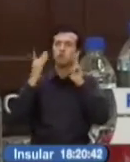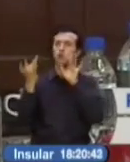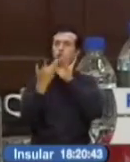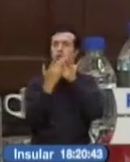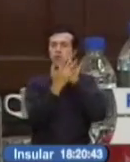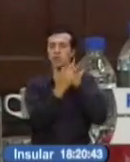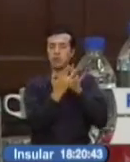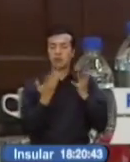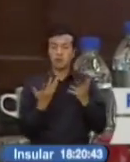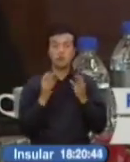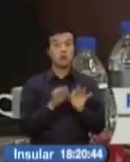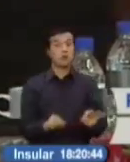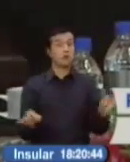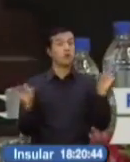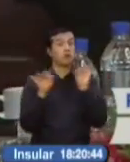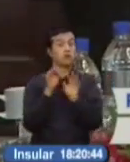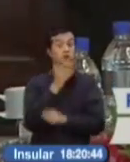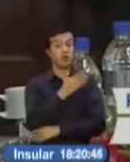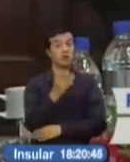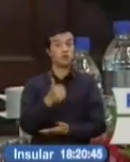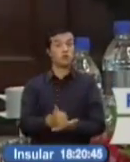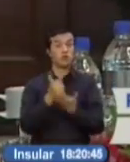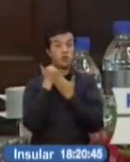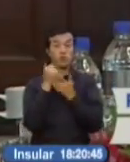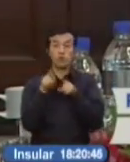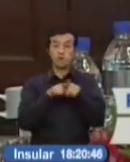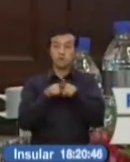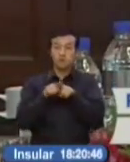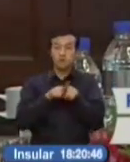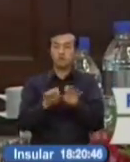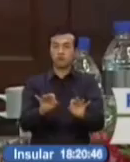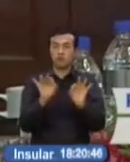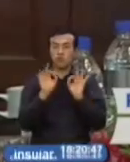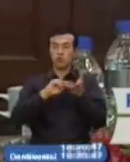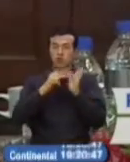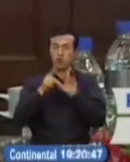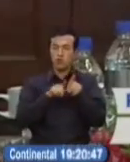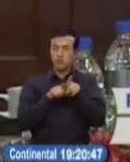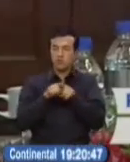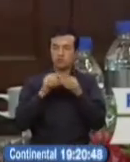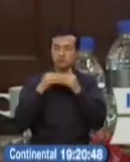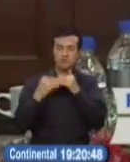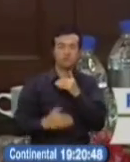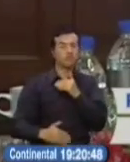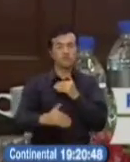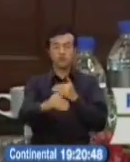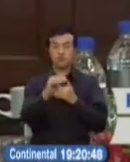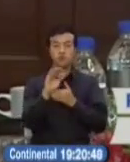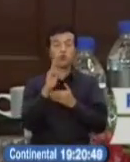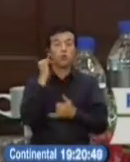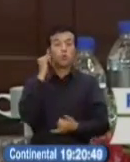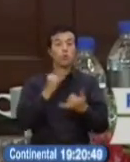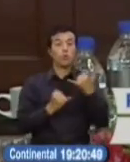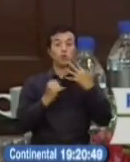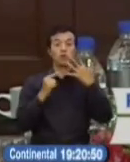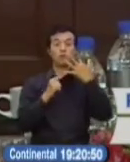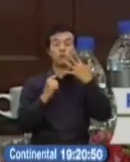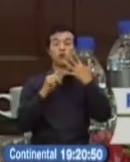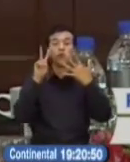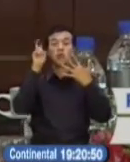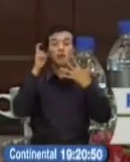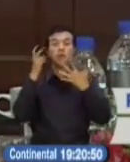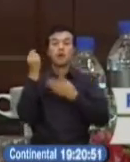conectividad, elemento fundamental para tener competitividad sistémica, competitividad de largo plazo, y el último es el eje